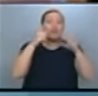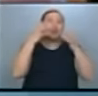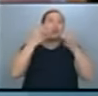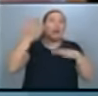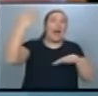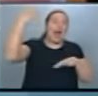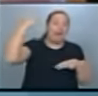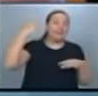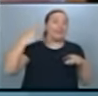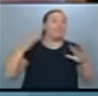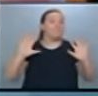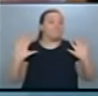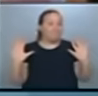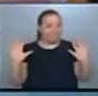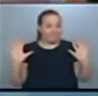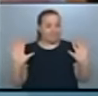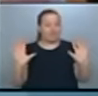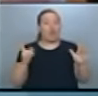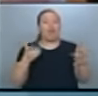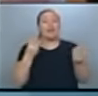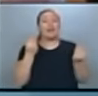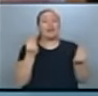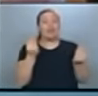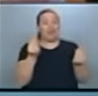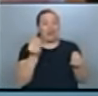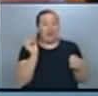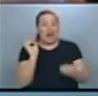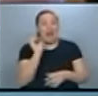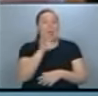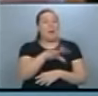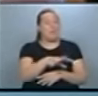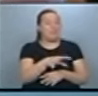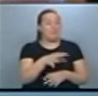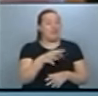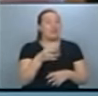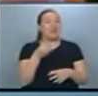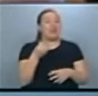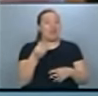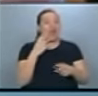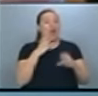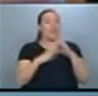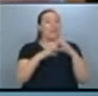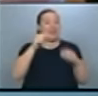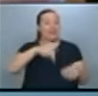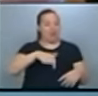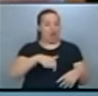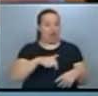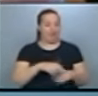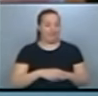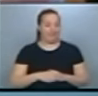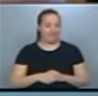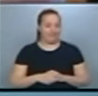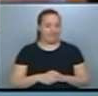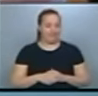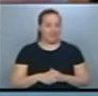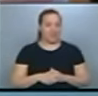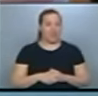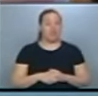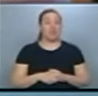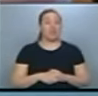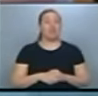momento. Lo que le han mandado a Granata antes que a los medios es el chat de ahora, este chat de ahora. Claro. Sí lo mandó